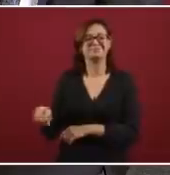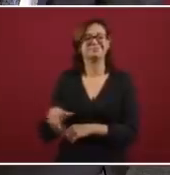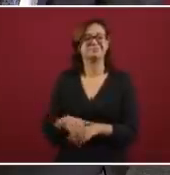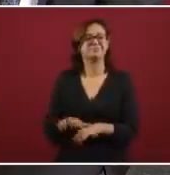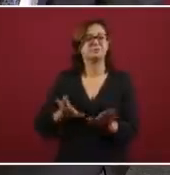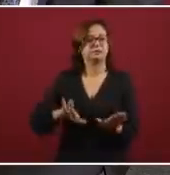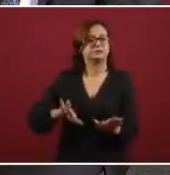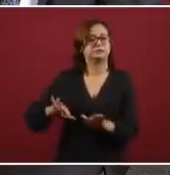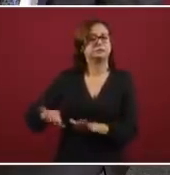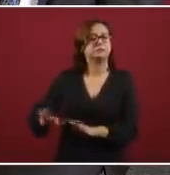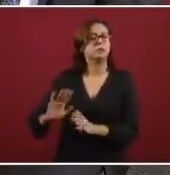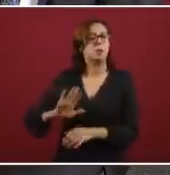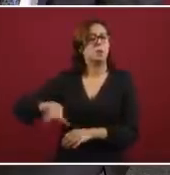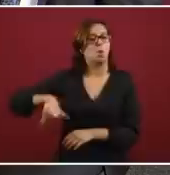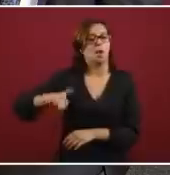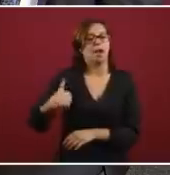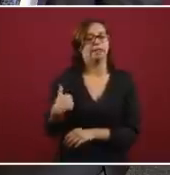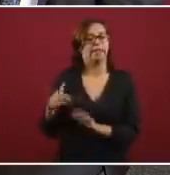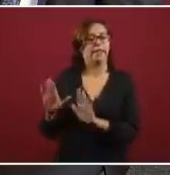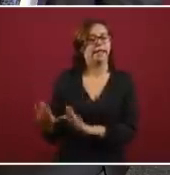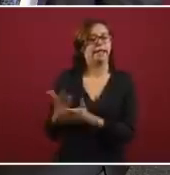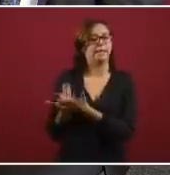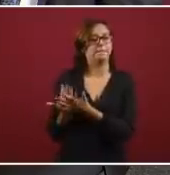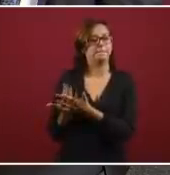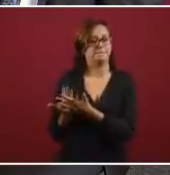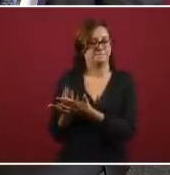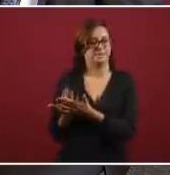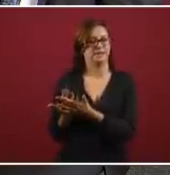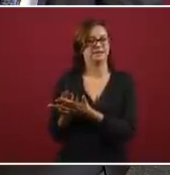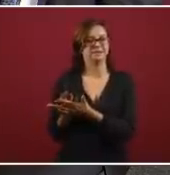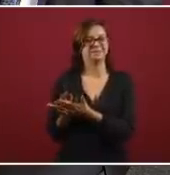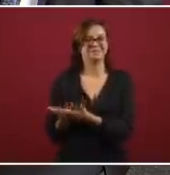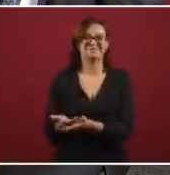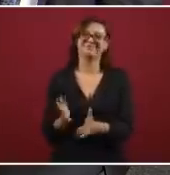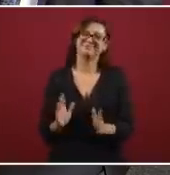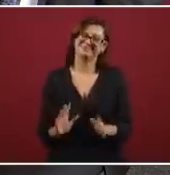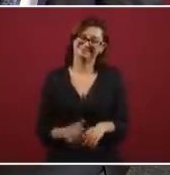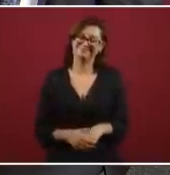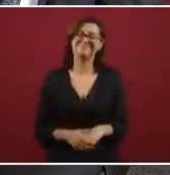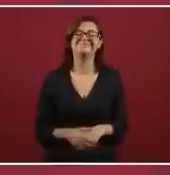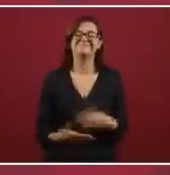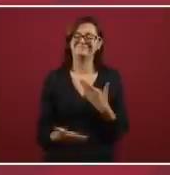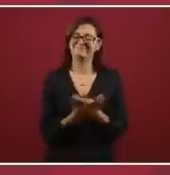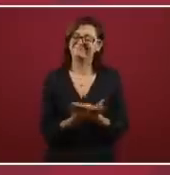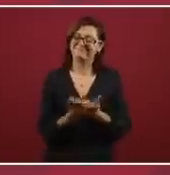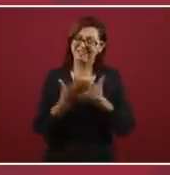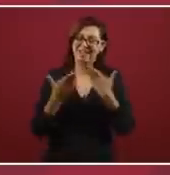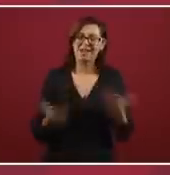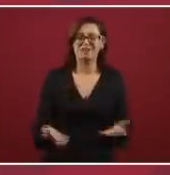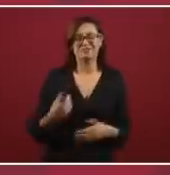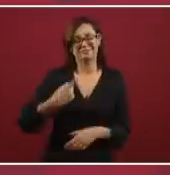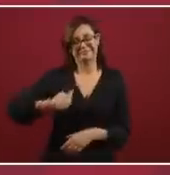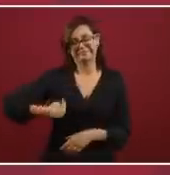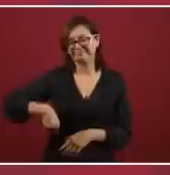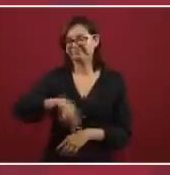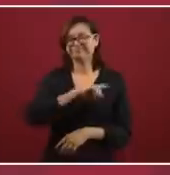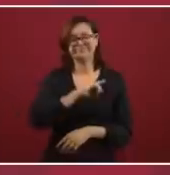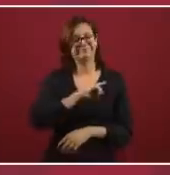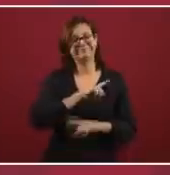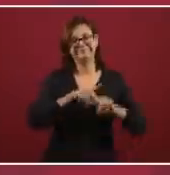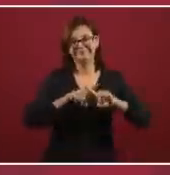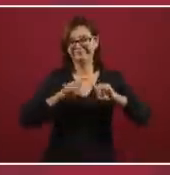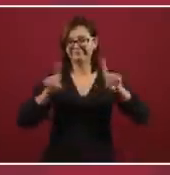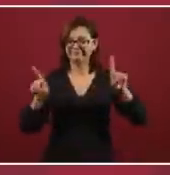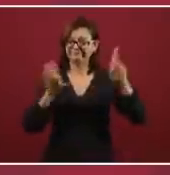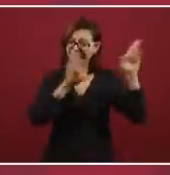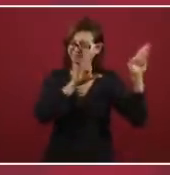ahí y por eso es exitosa la estrategia.